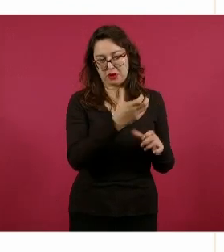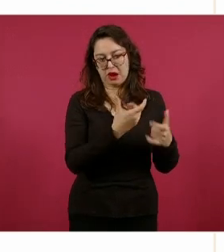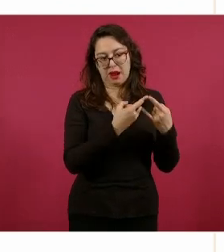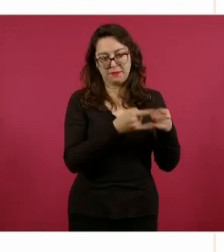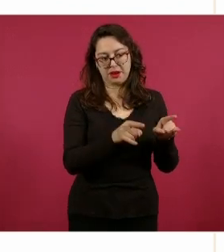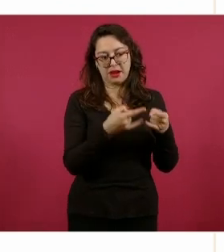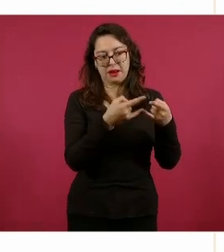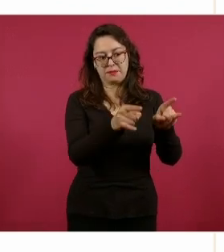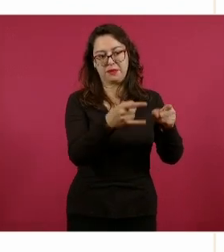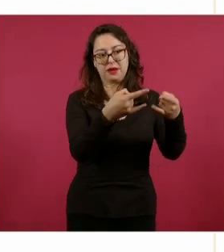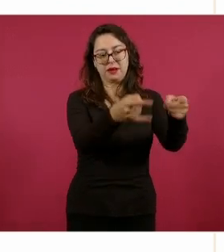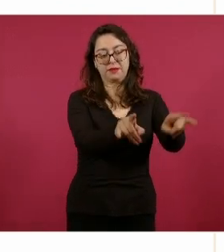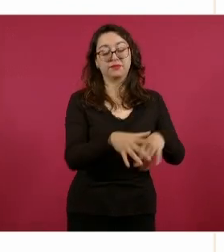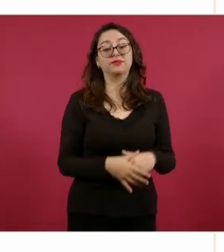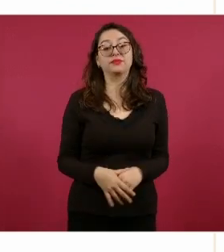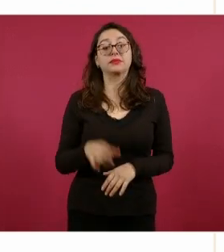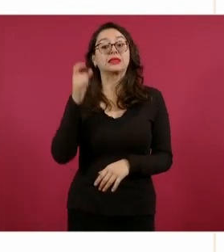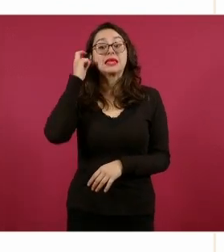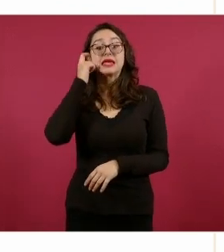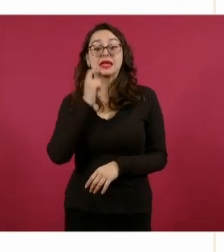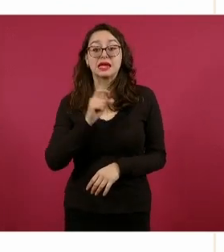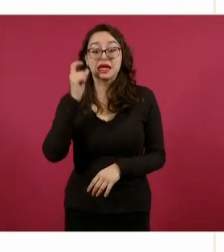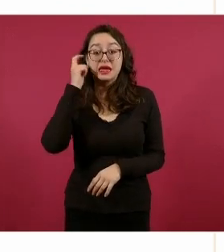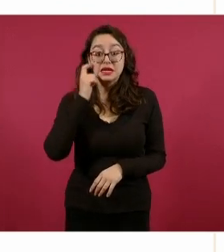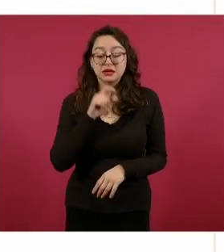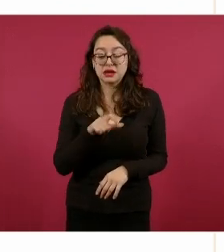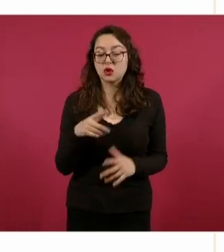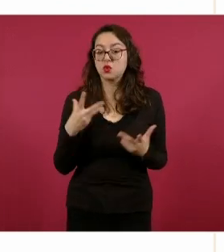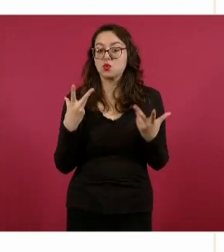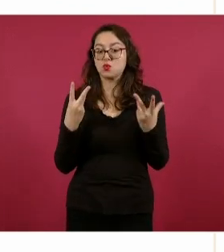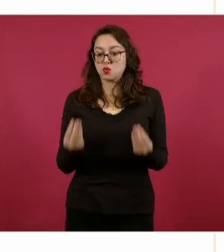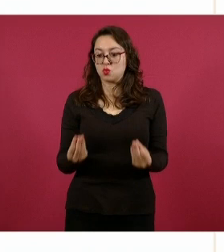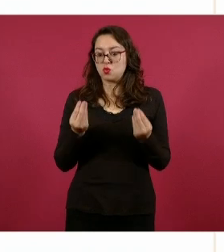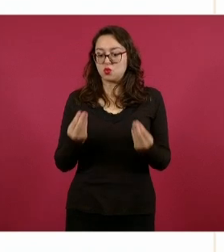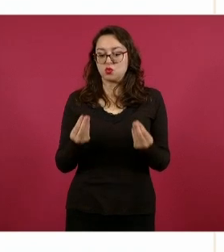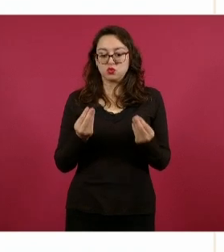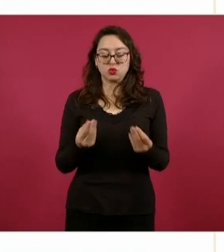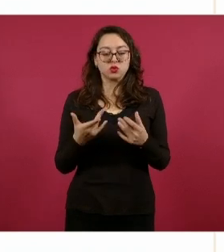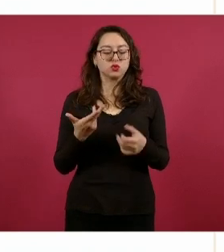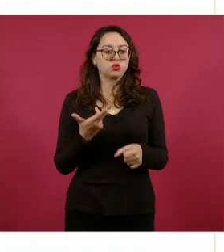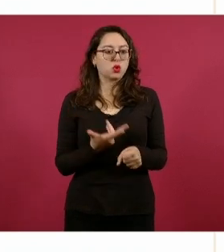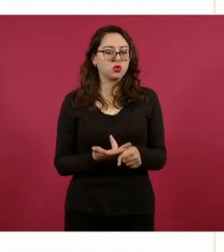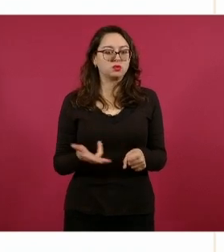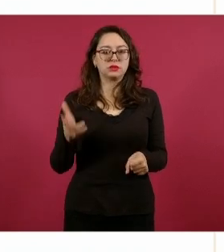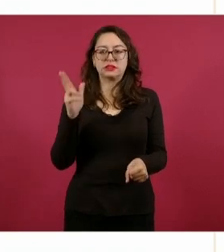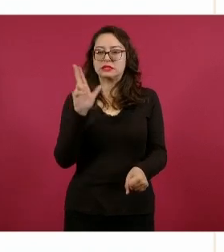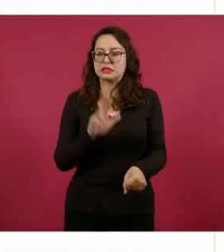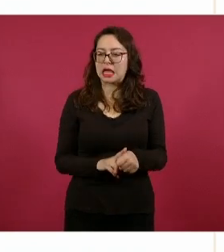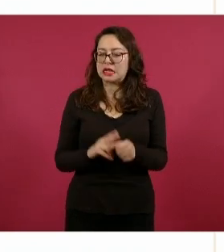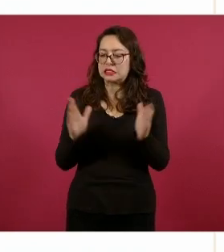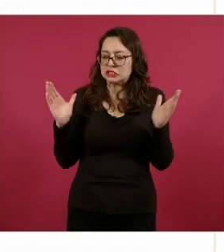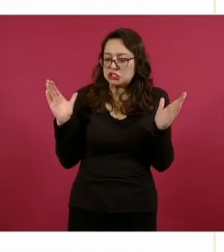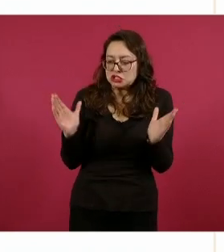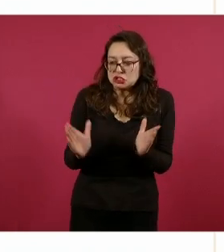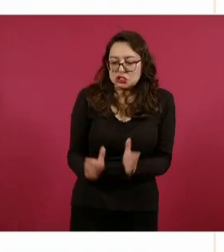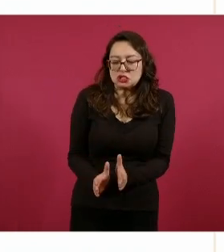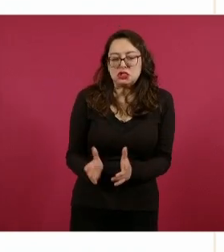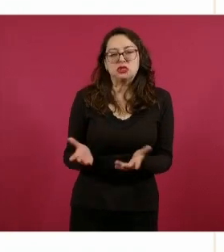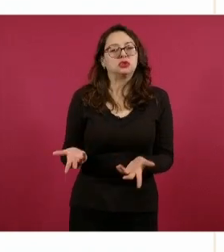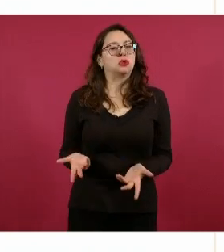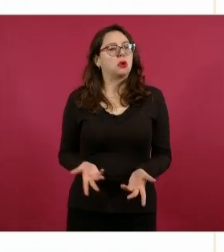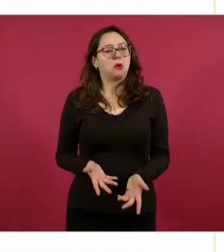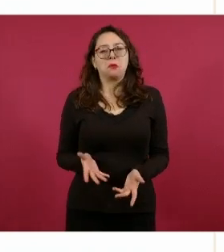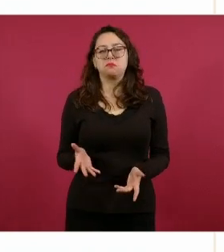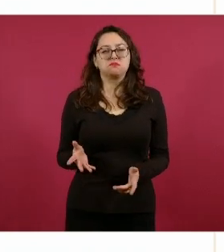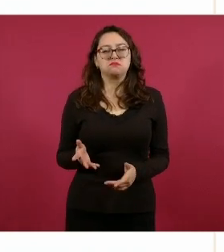los hospitales en estados como Guerrero, integrales, básicos, comunitarios, que son pequeños